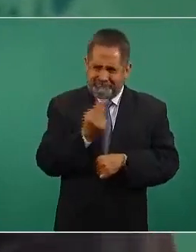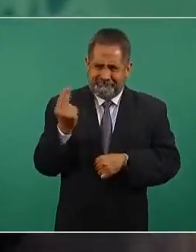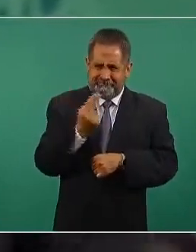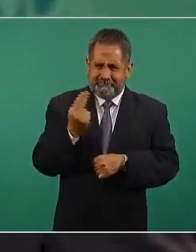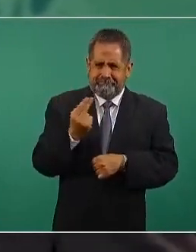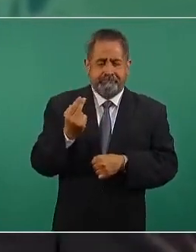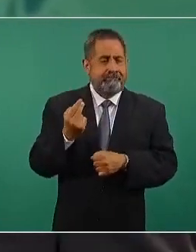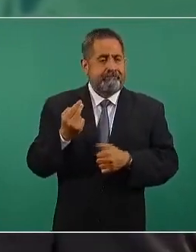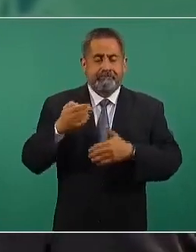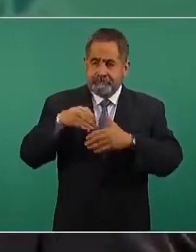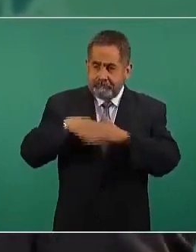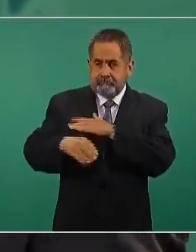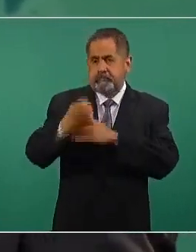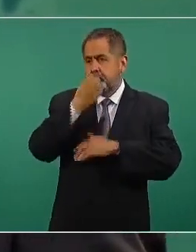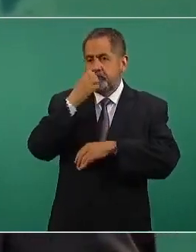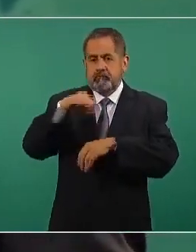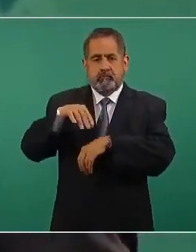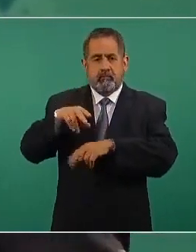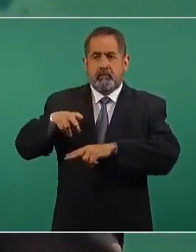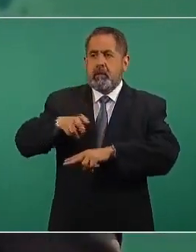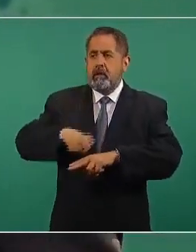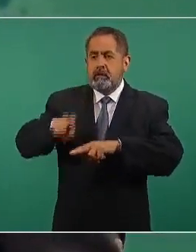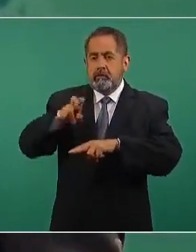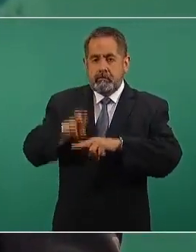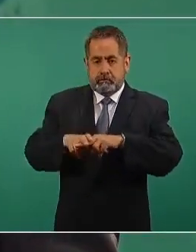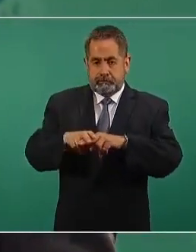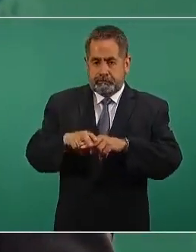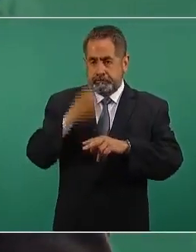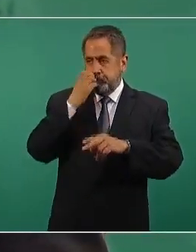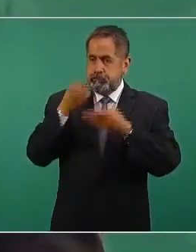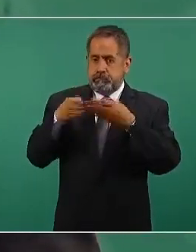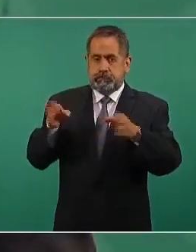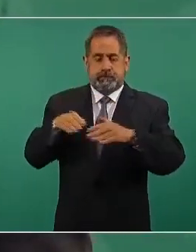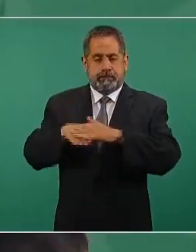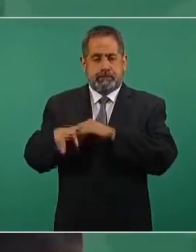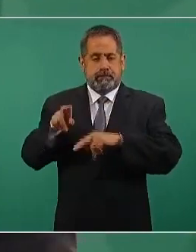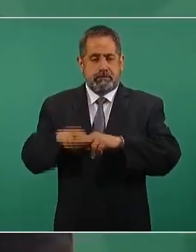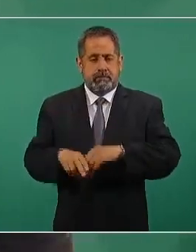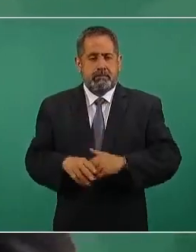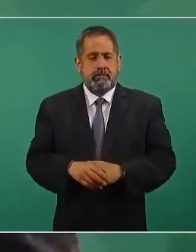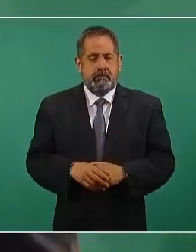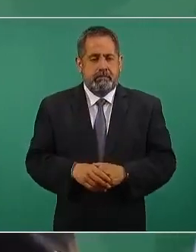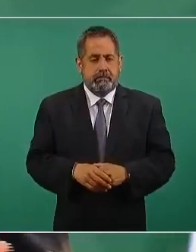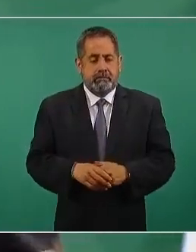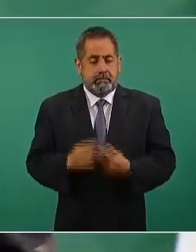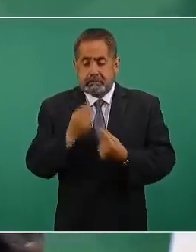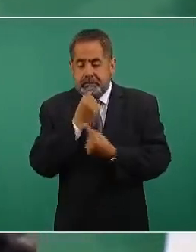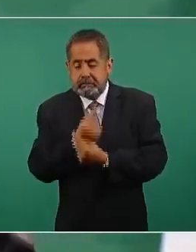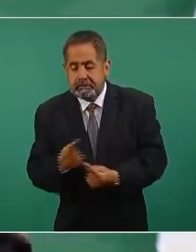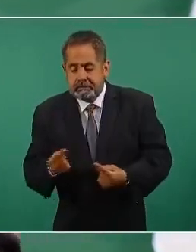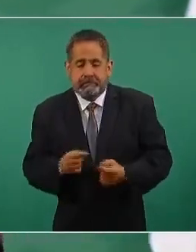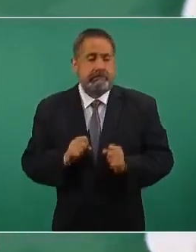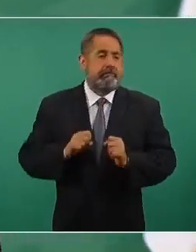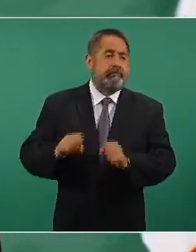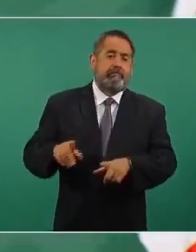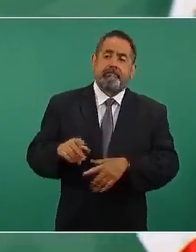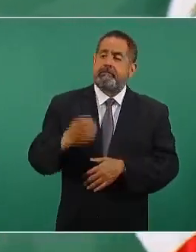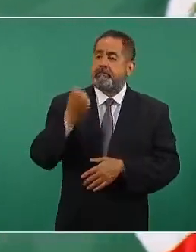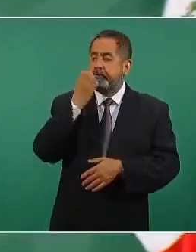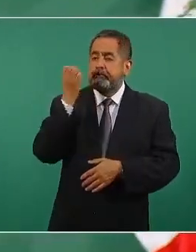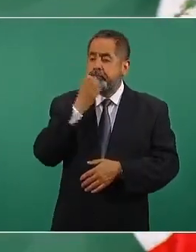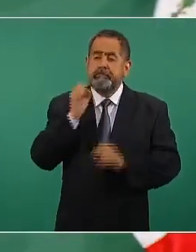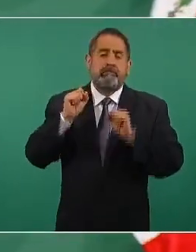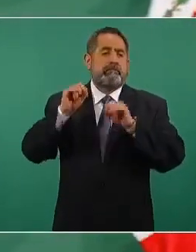a clases presenciales. No nos podemos olvidar de eso. Presidente, entonces, no podemos dejar a niños en estado